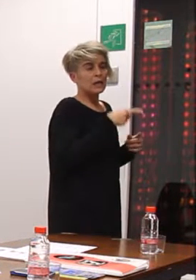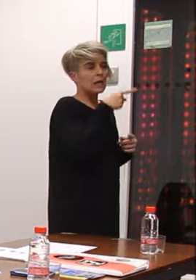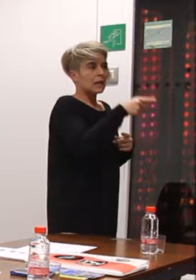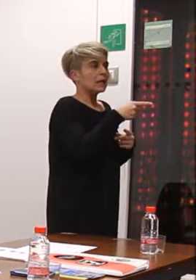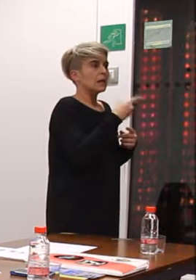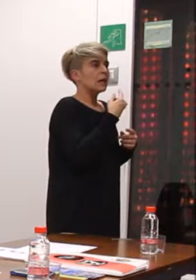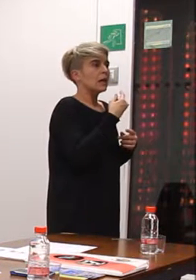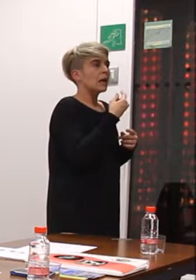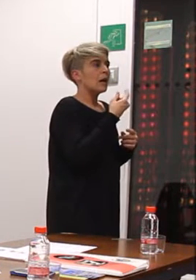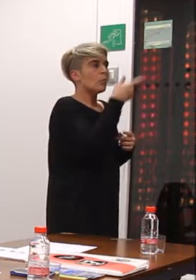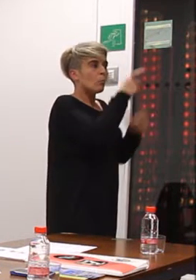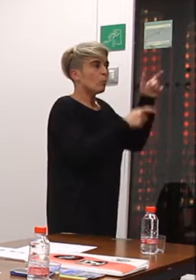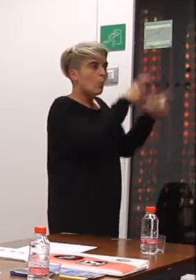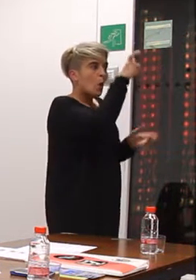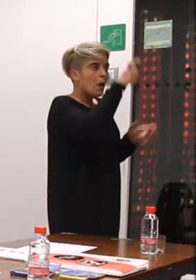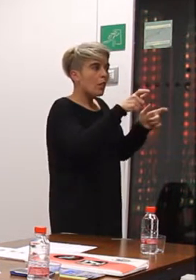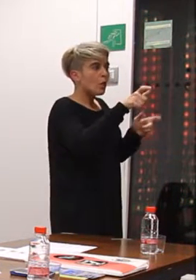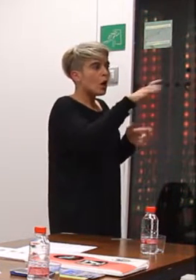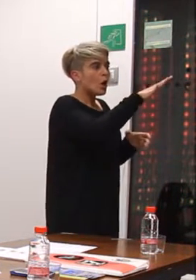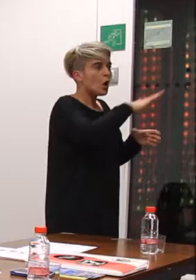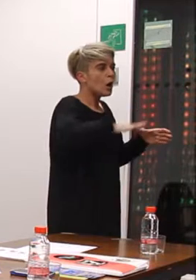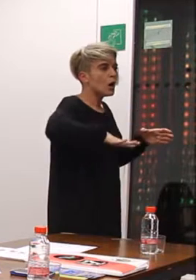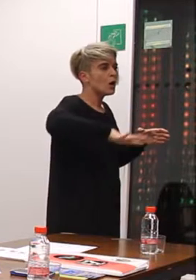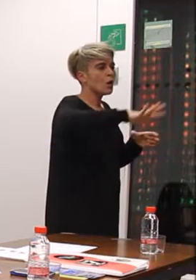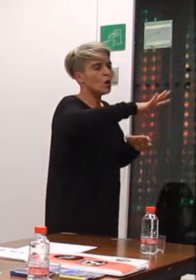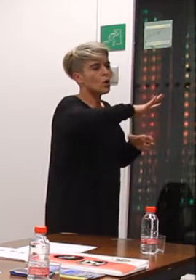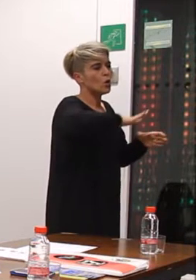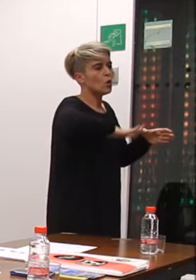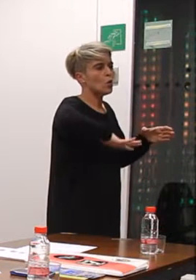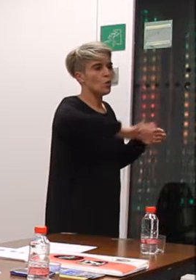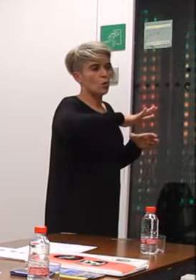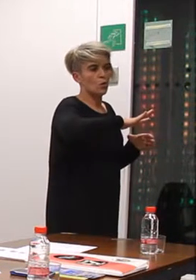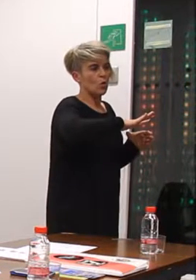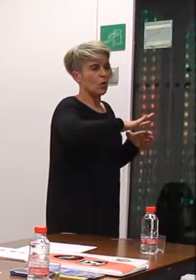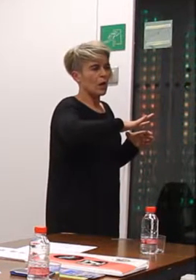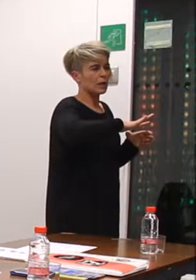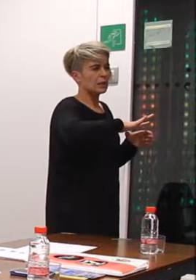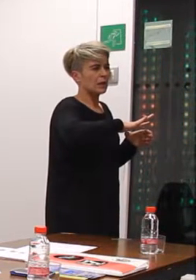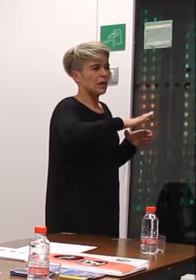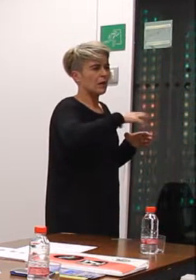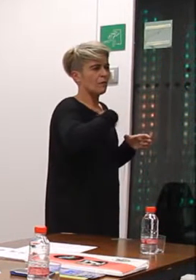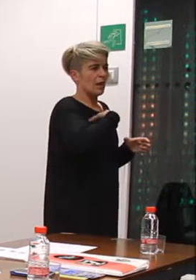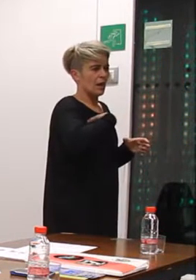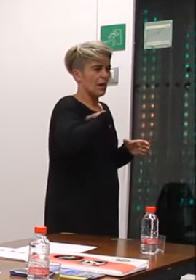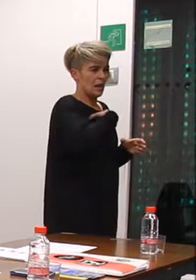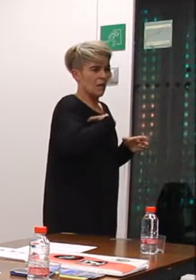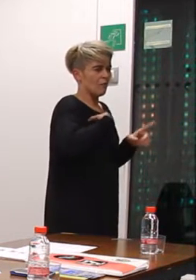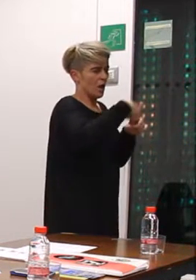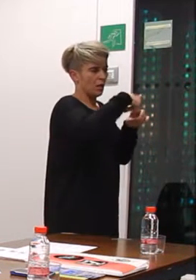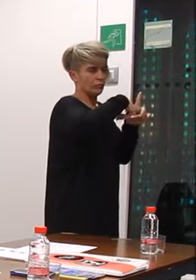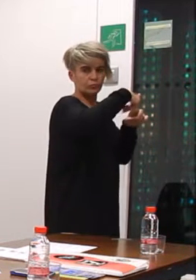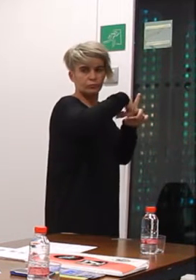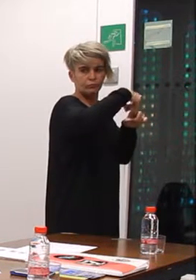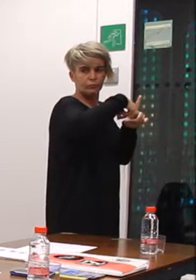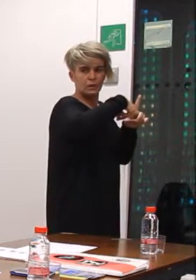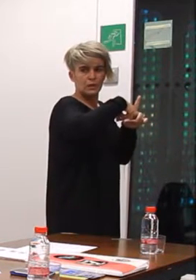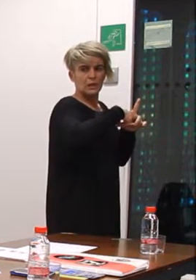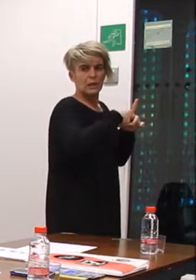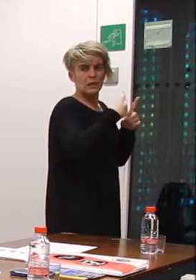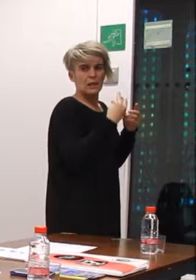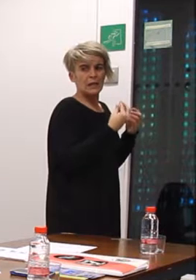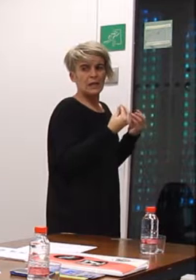población que se encuentra en hogares con baja intensidad laboral, ¿vale? Por cifras, ¿vale? Bajamos ya a las